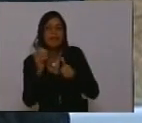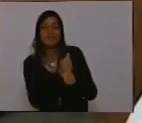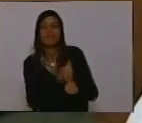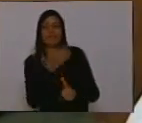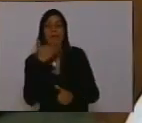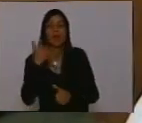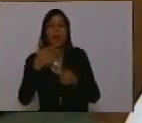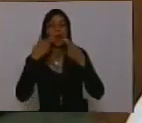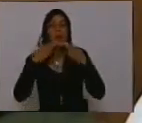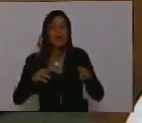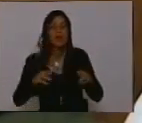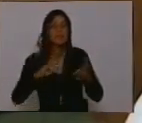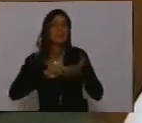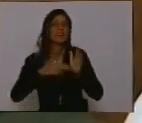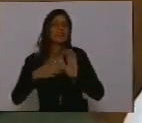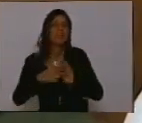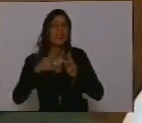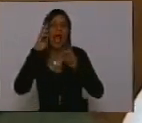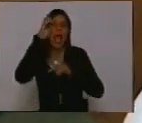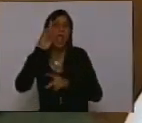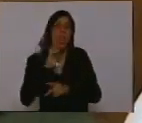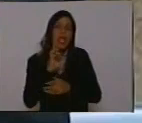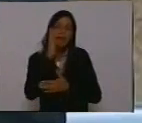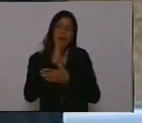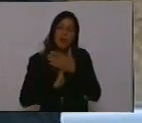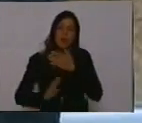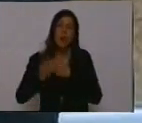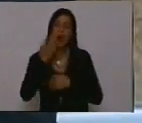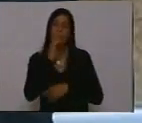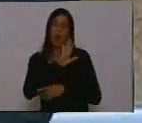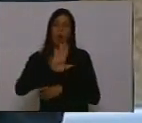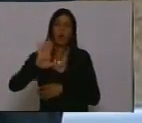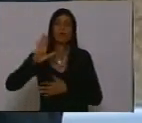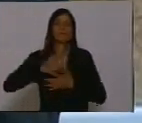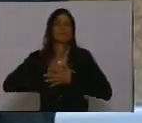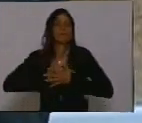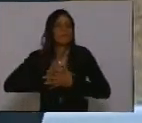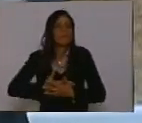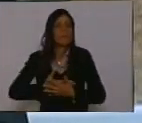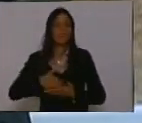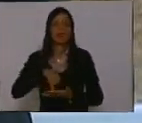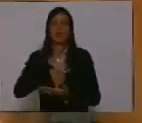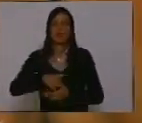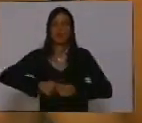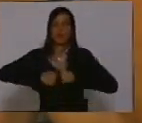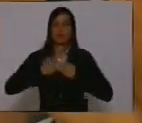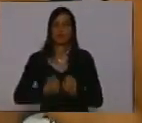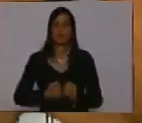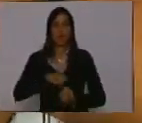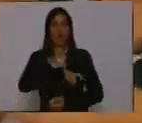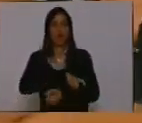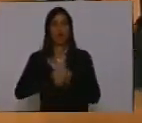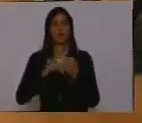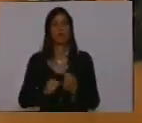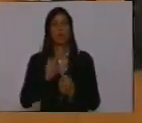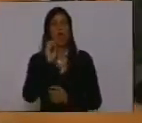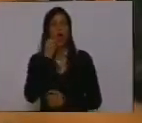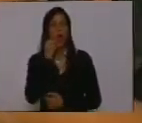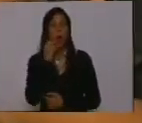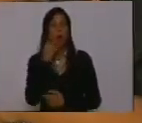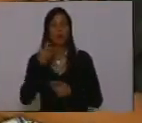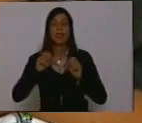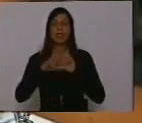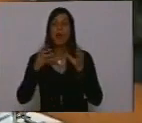es pureza, es entrega, es compromiso, es no declinación, es juventud, es